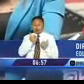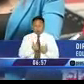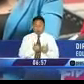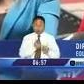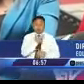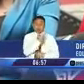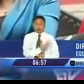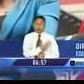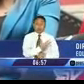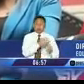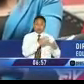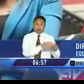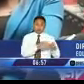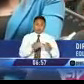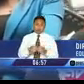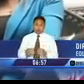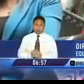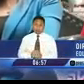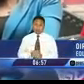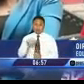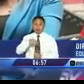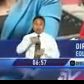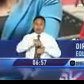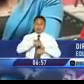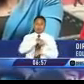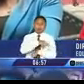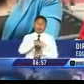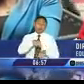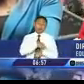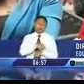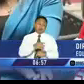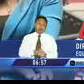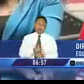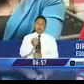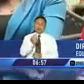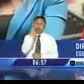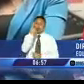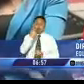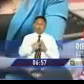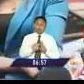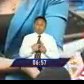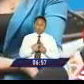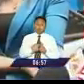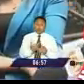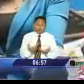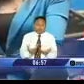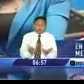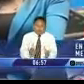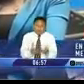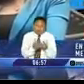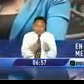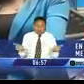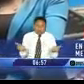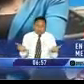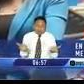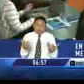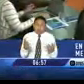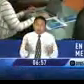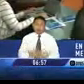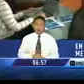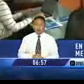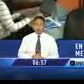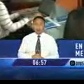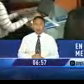sentado, se ha ido mucho tiempo, ya vamos casi un mes y todavía no tenemos una respuesta.